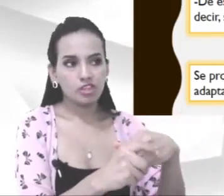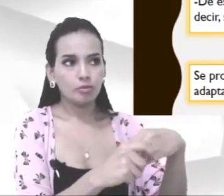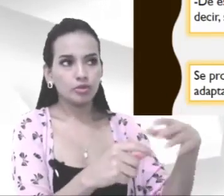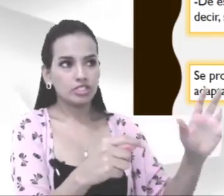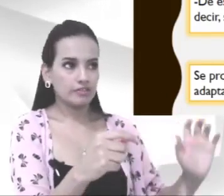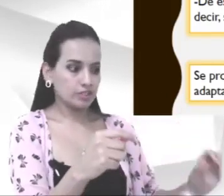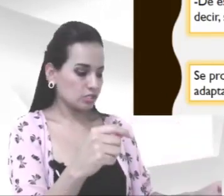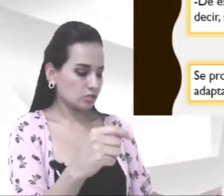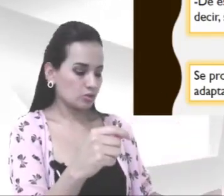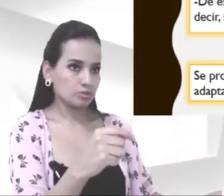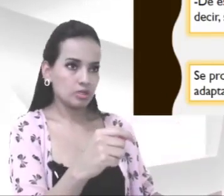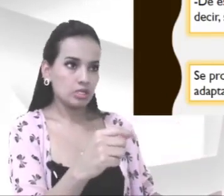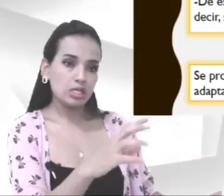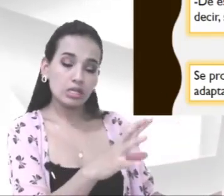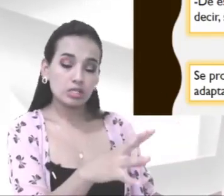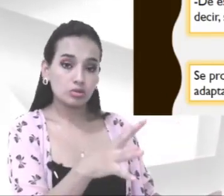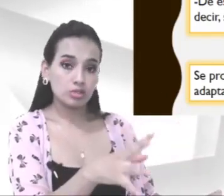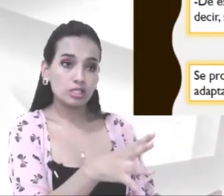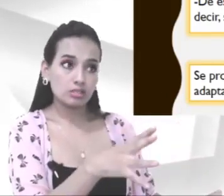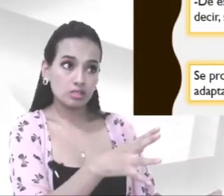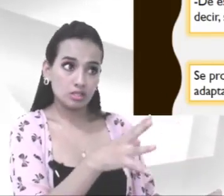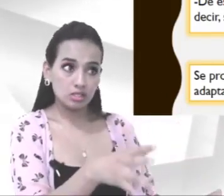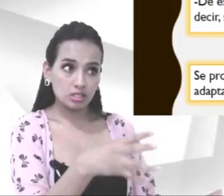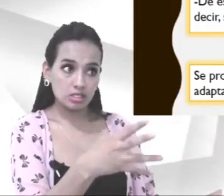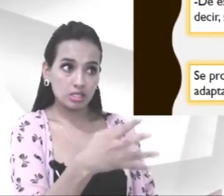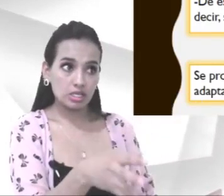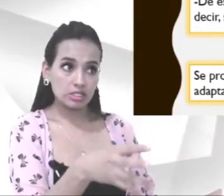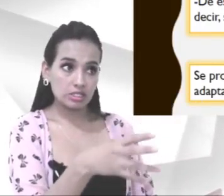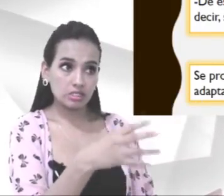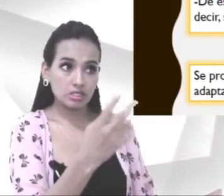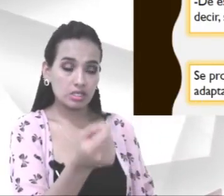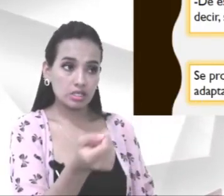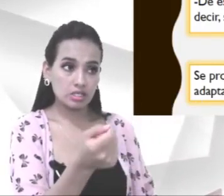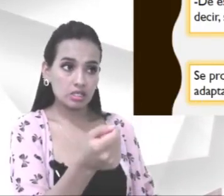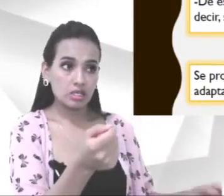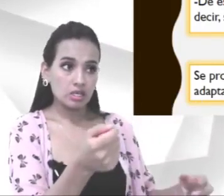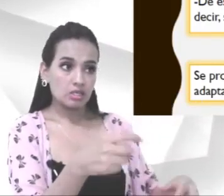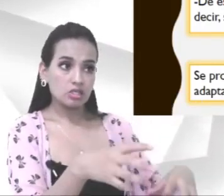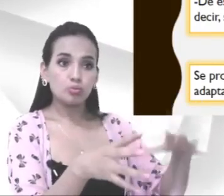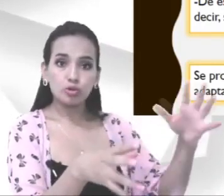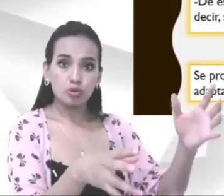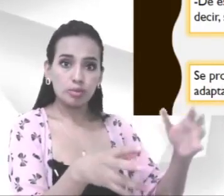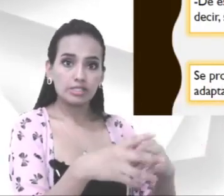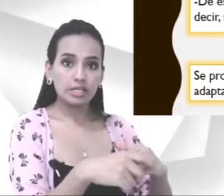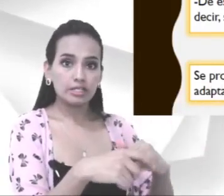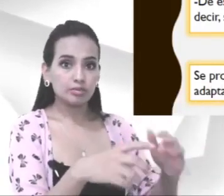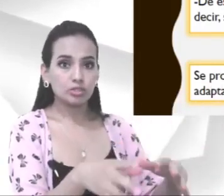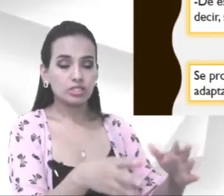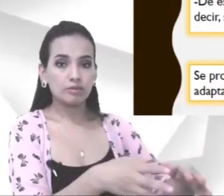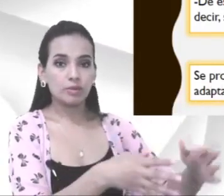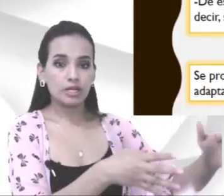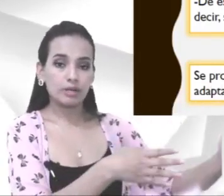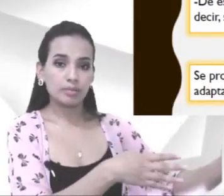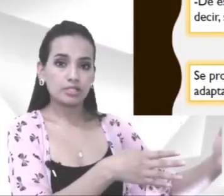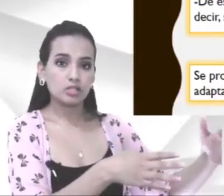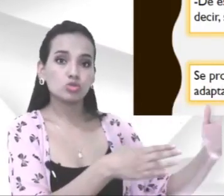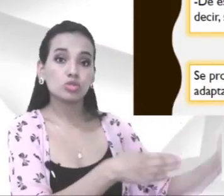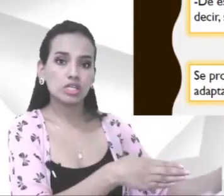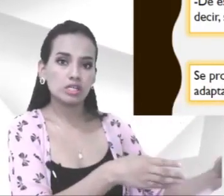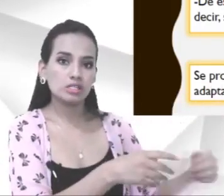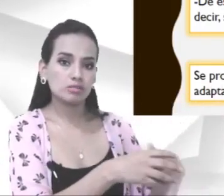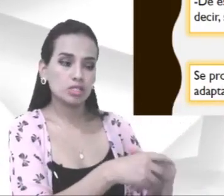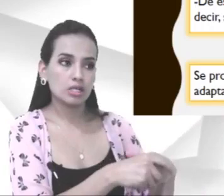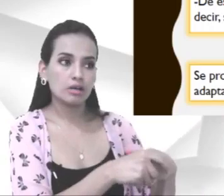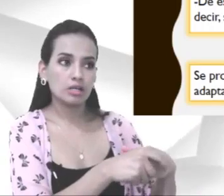pues ya falleció y las otras que tienen esa característica de ser un poco más altas pues eso a pasar